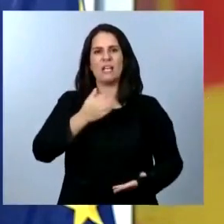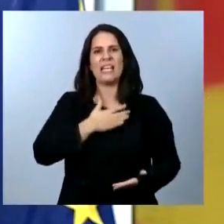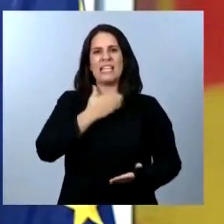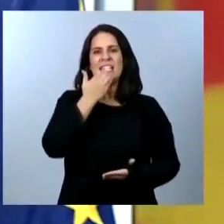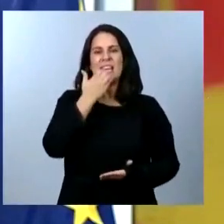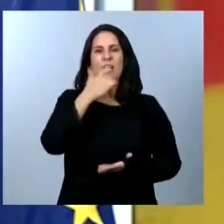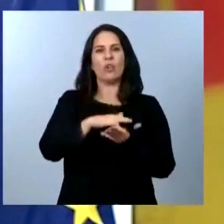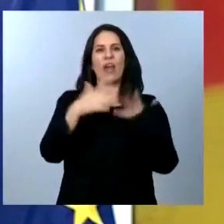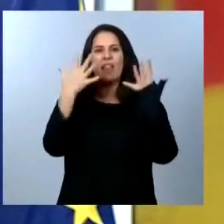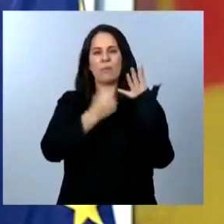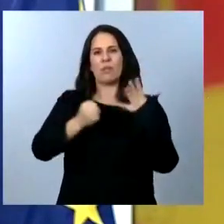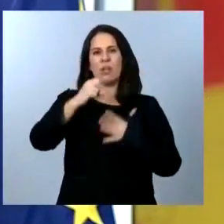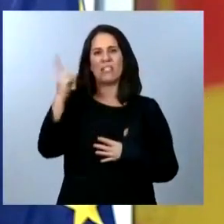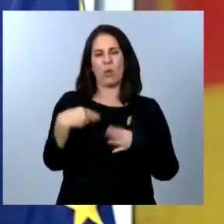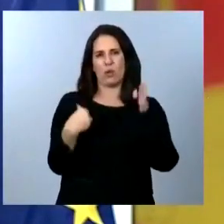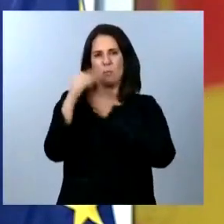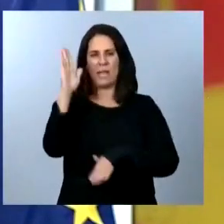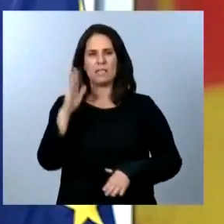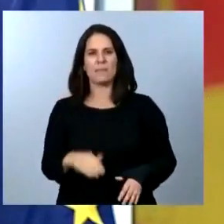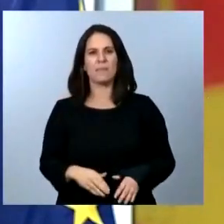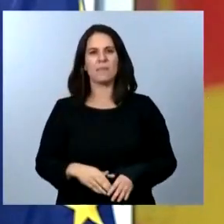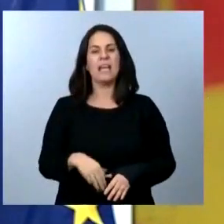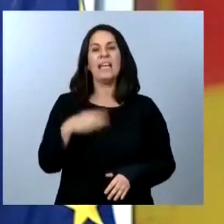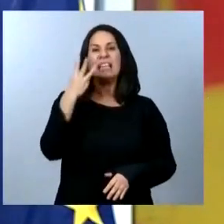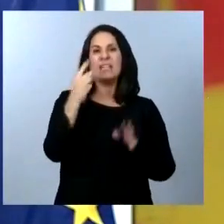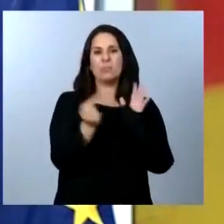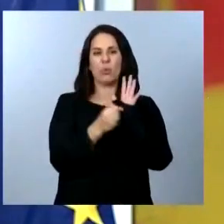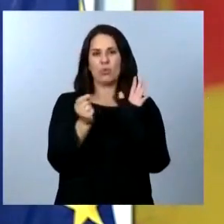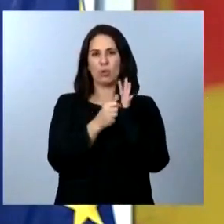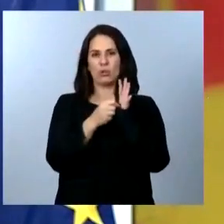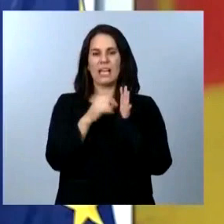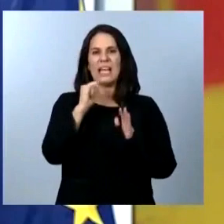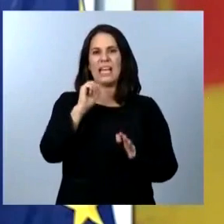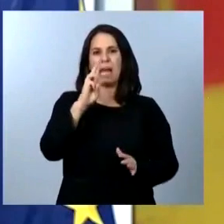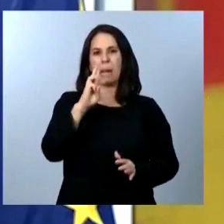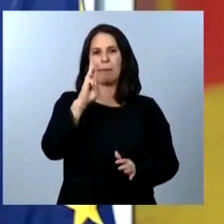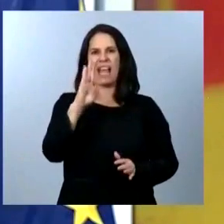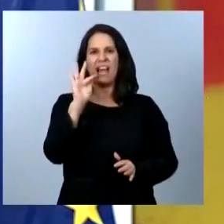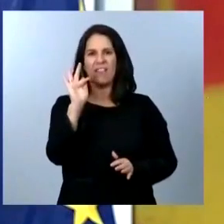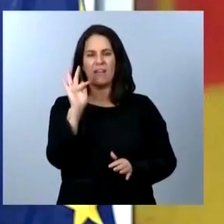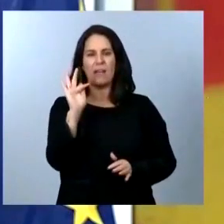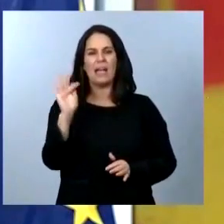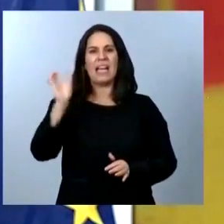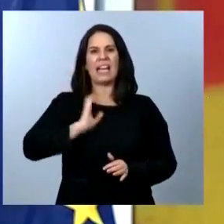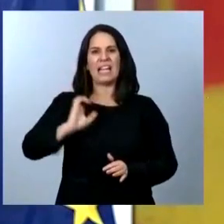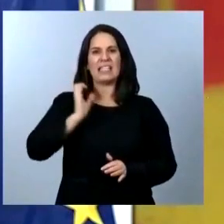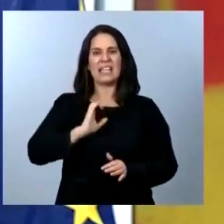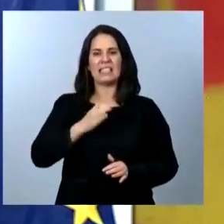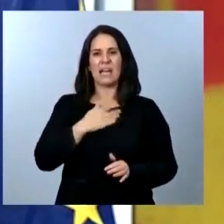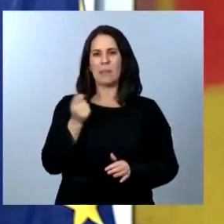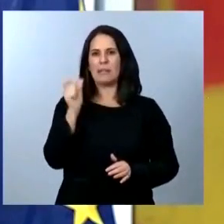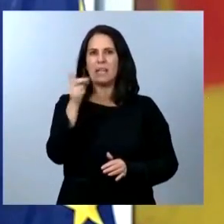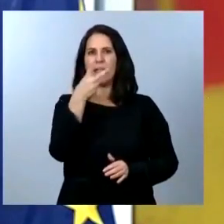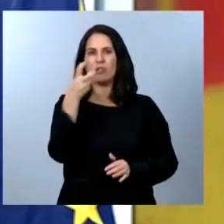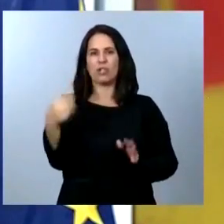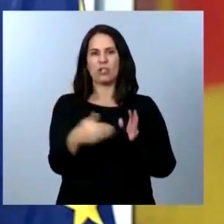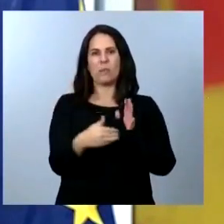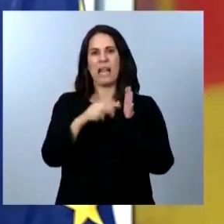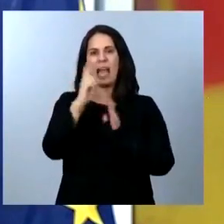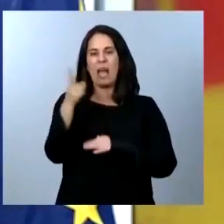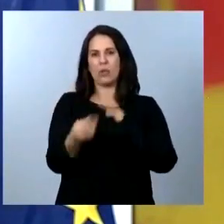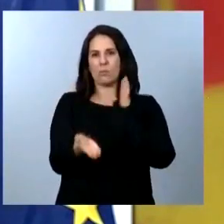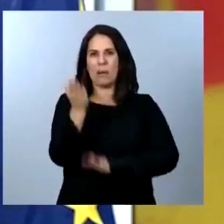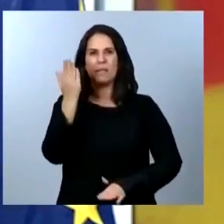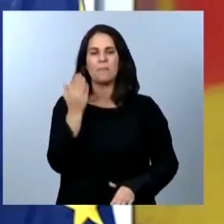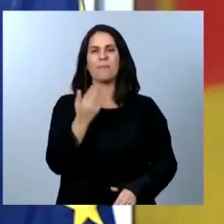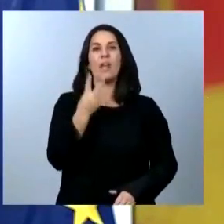euros. Subimos 3 puntos el IRPF para rentas del capital de más de 200.000 euros. Subimos 2 puntos